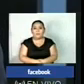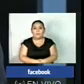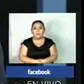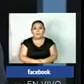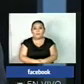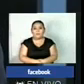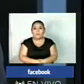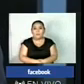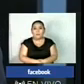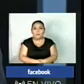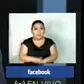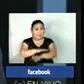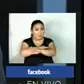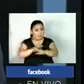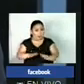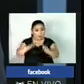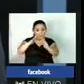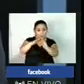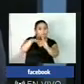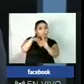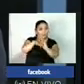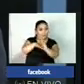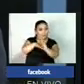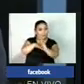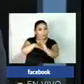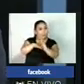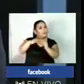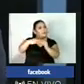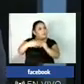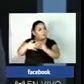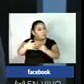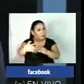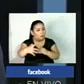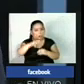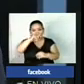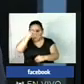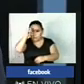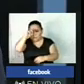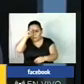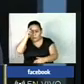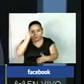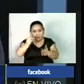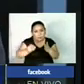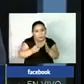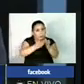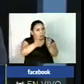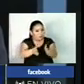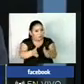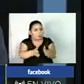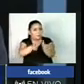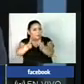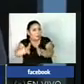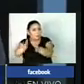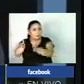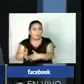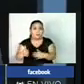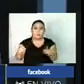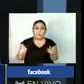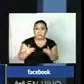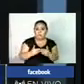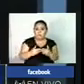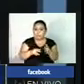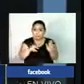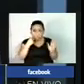al terminar esta cuarentena vamos a poder empezar a trabajar aunque sea de manera parcial y siempre siguiendo